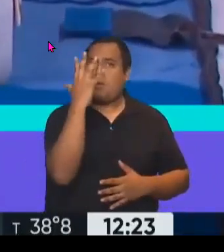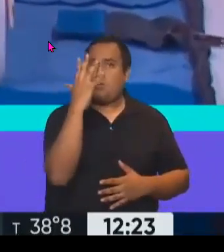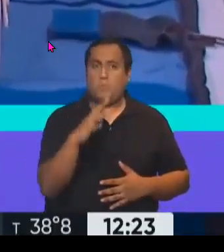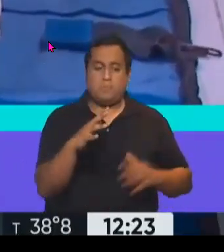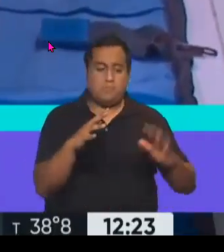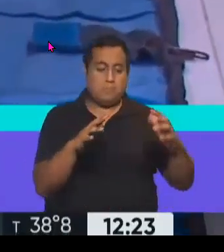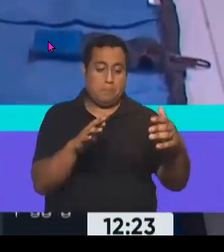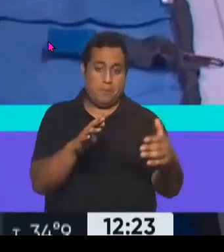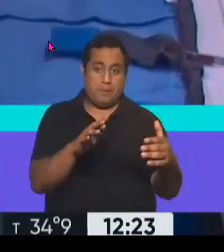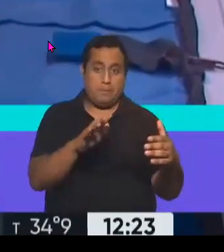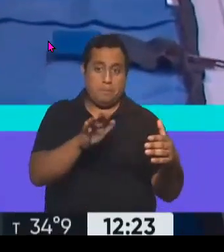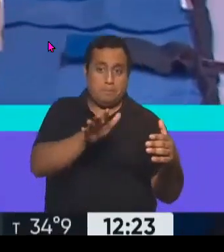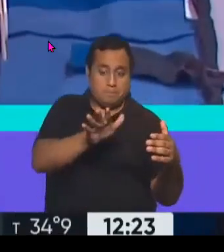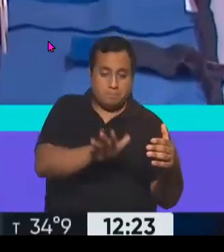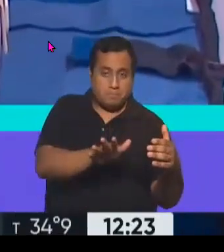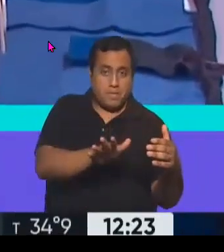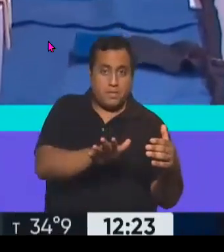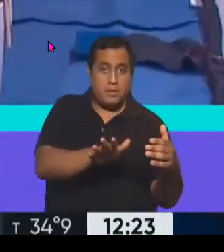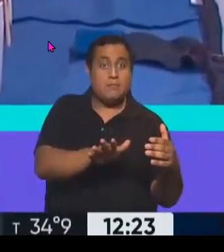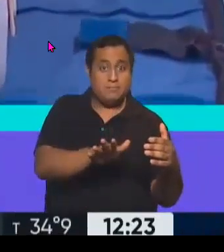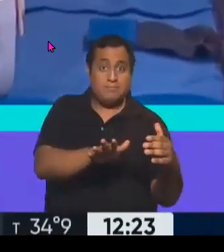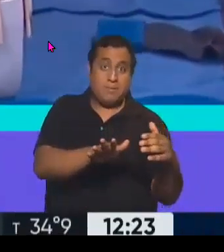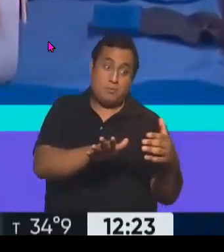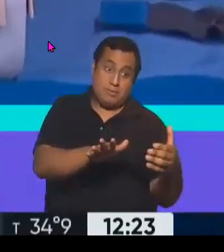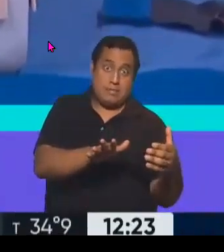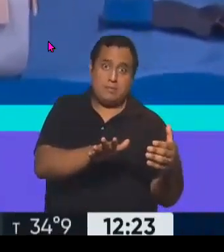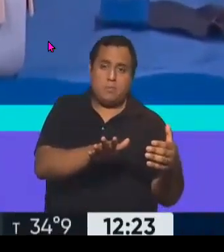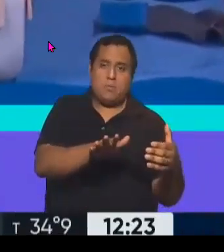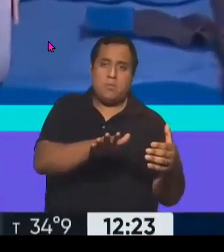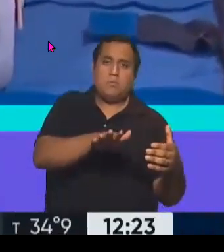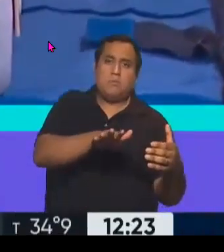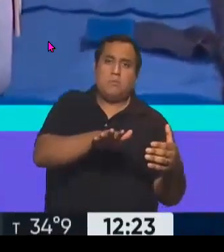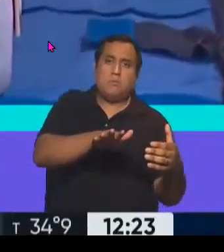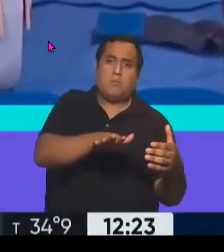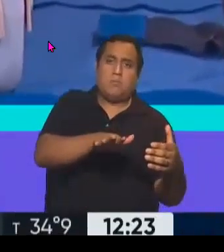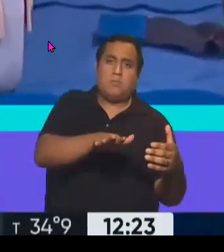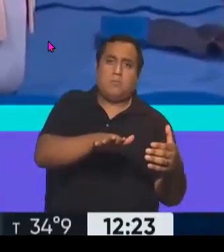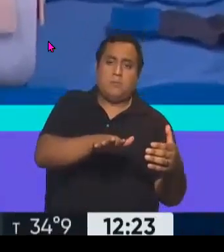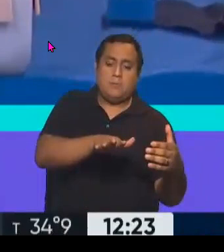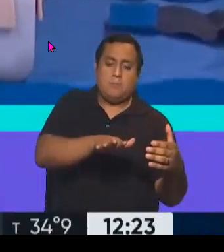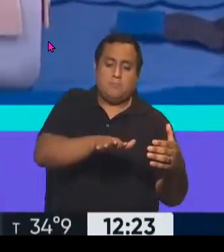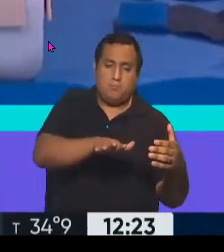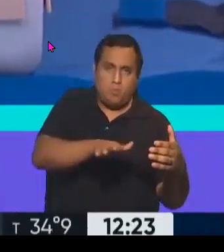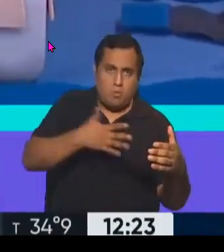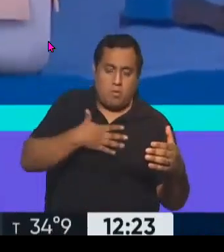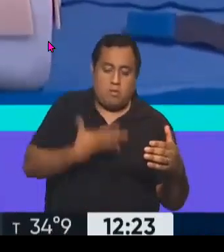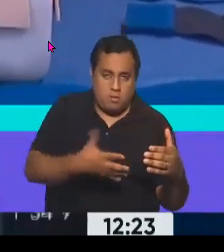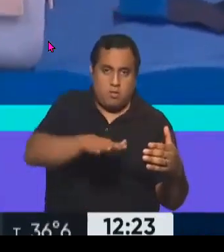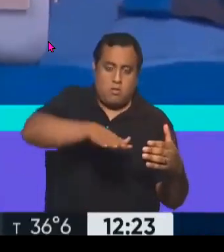mano. Entonces con una mano y sosteniendo la cabeza mismo hacia atrás, nos vamos a tirar bien hacia adelante